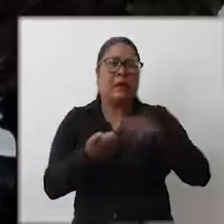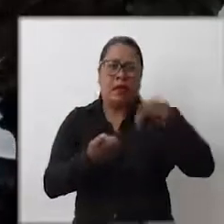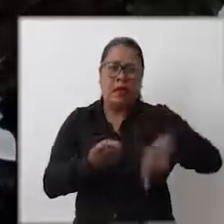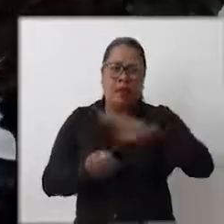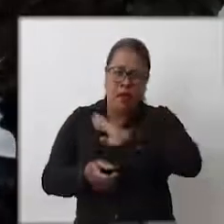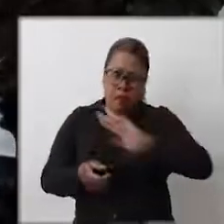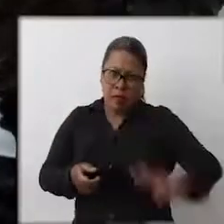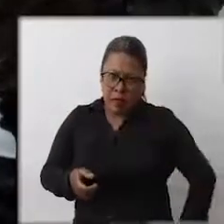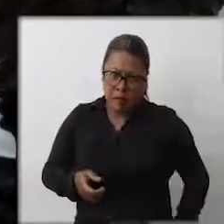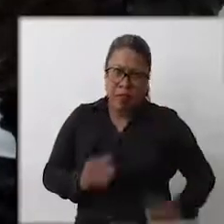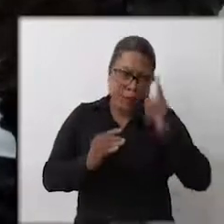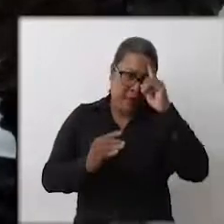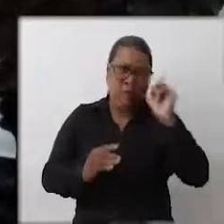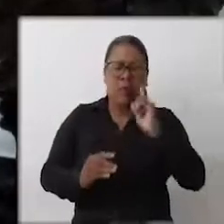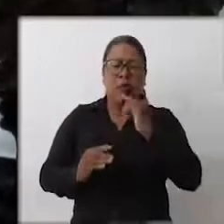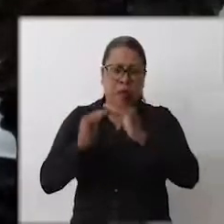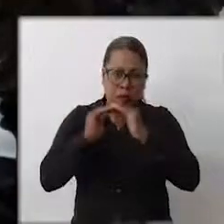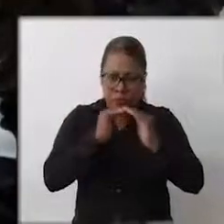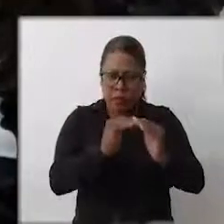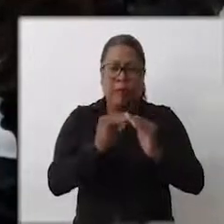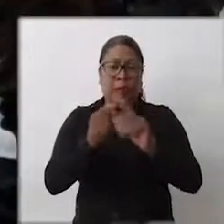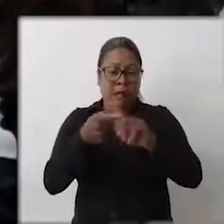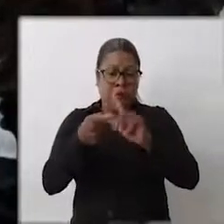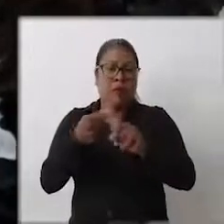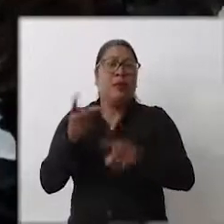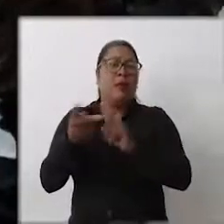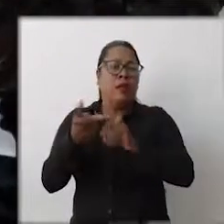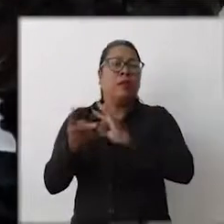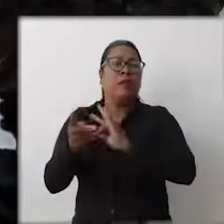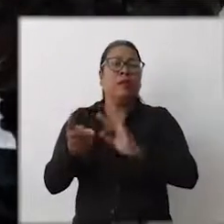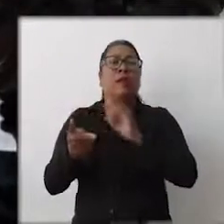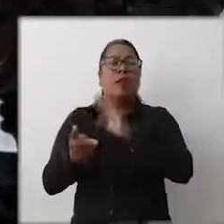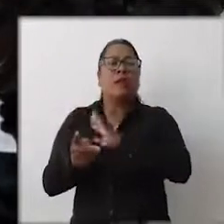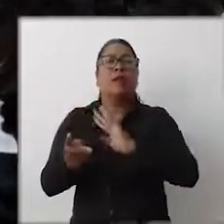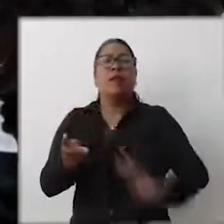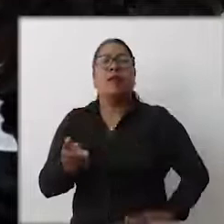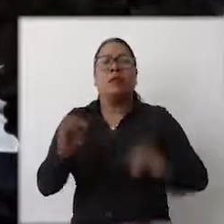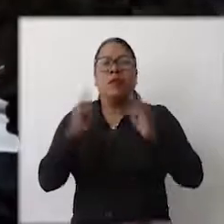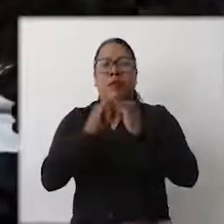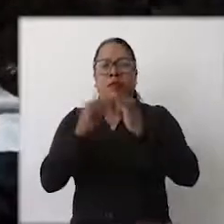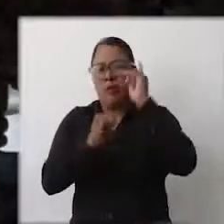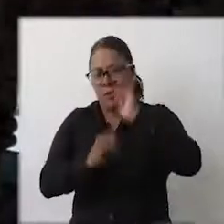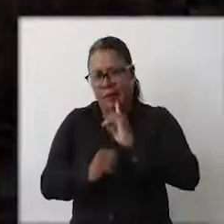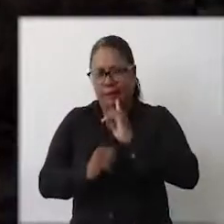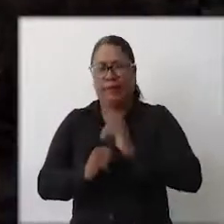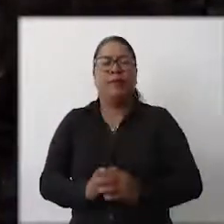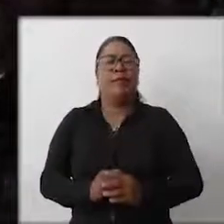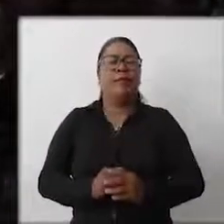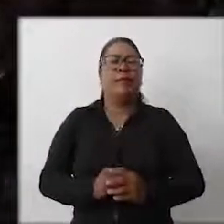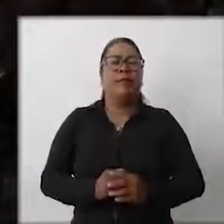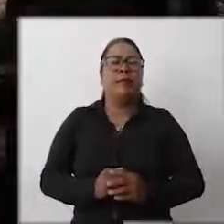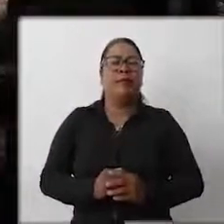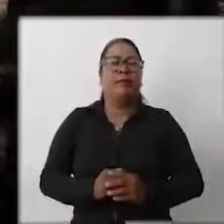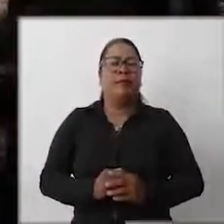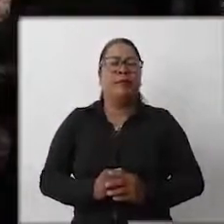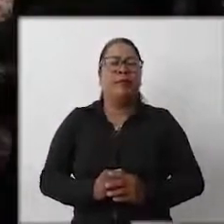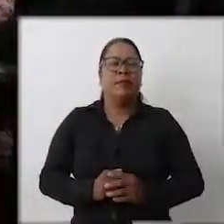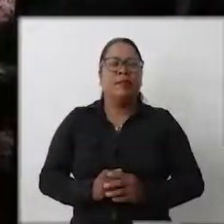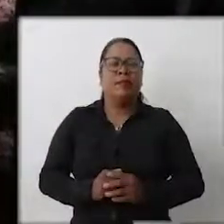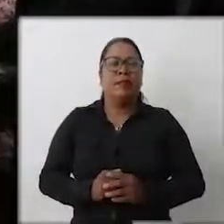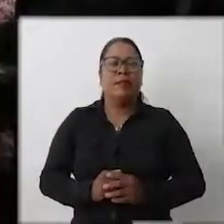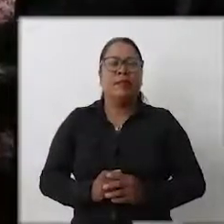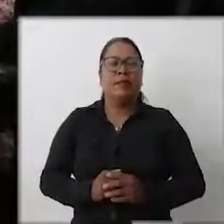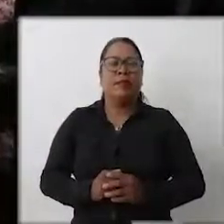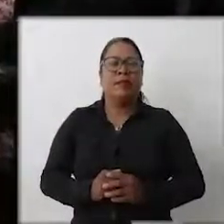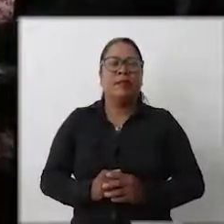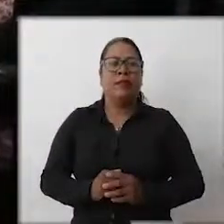más para comentarles que sigue abierta la convocatoria del Cabildo Infantil y Juvenil y también está abierta la convocatoria para el